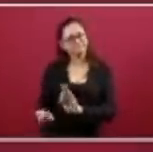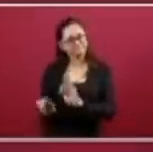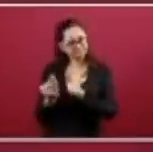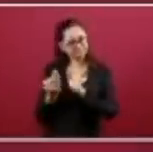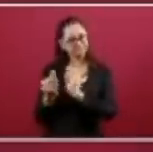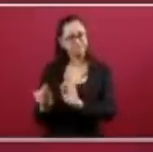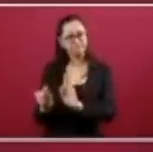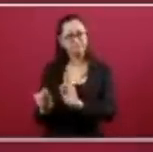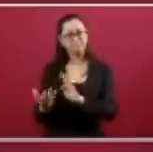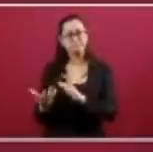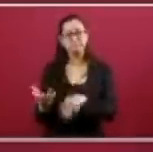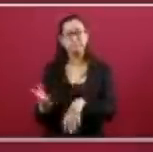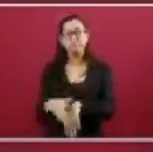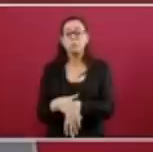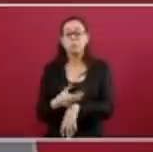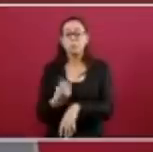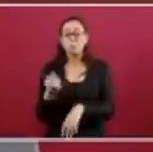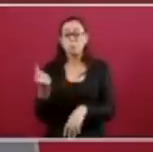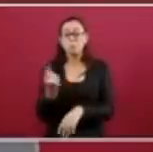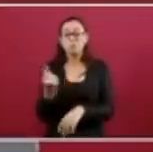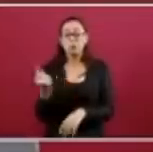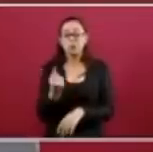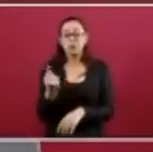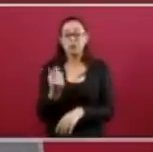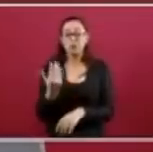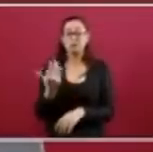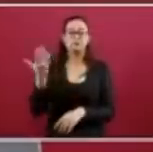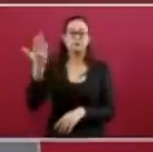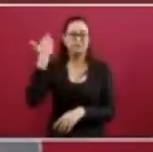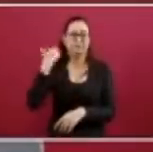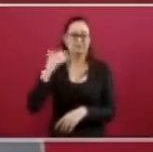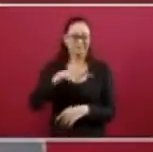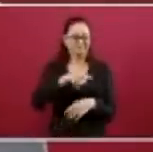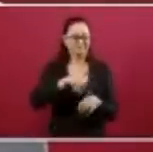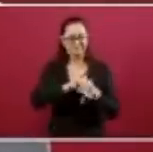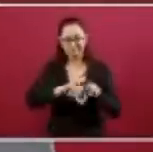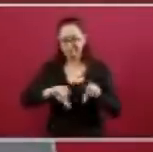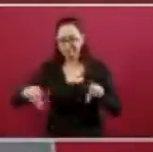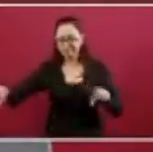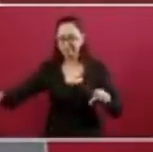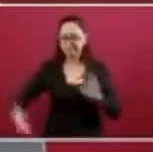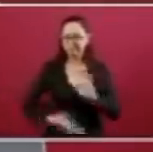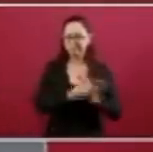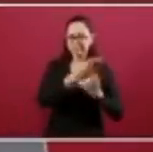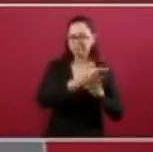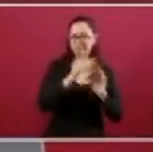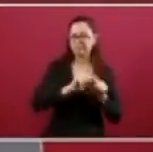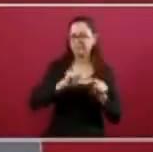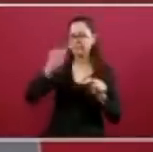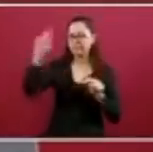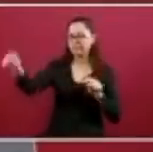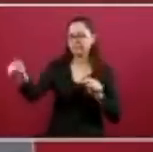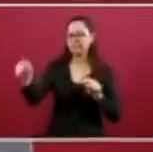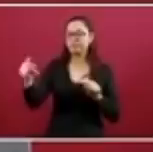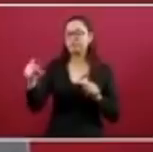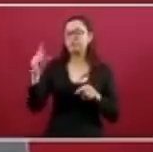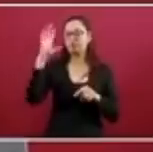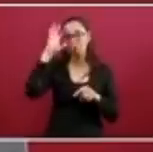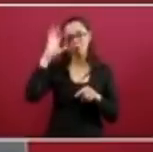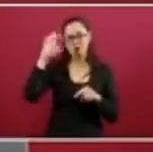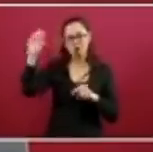porque el ducto que se construyó para la termoeléctrica de